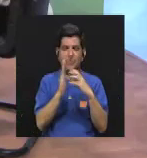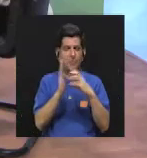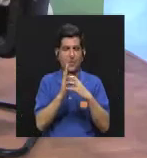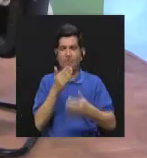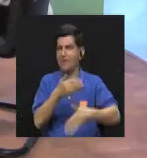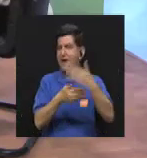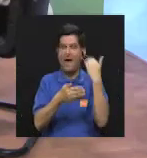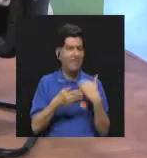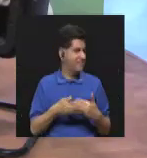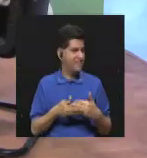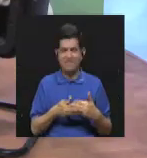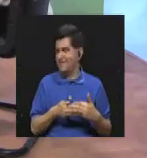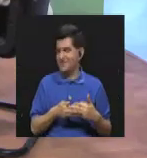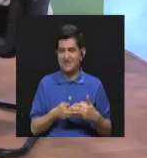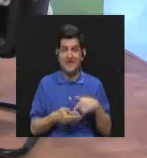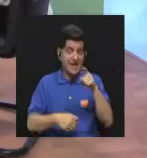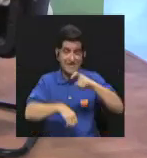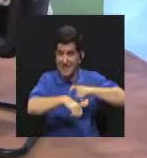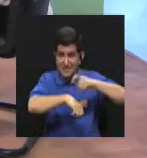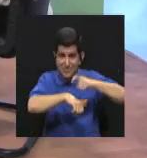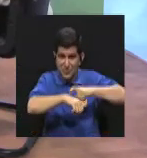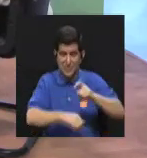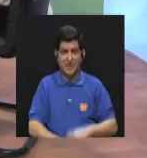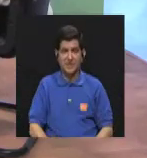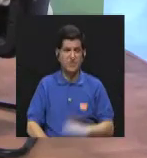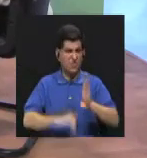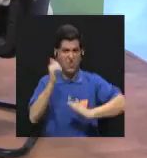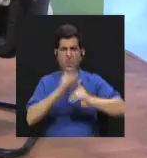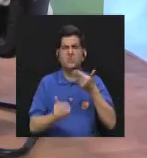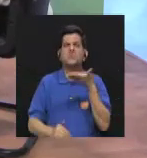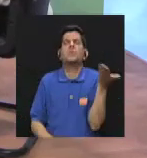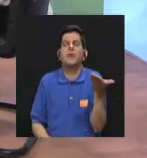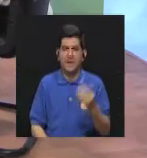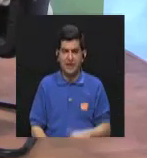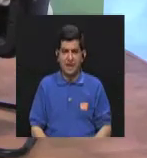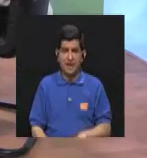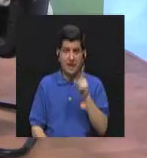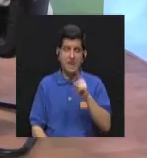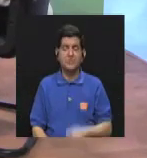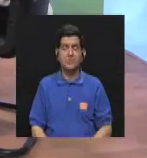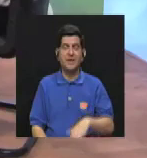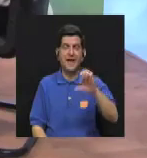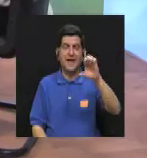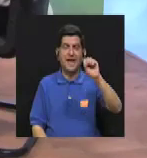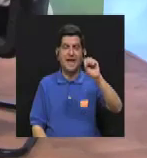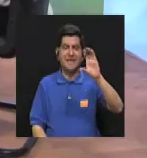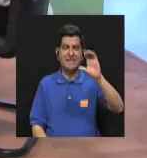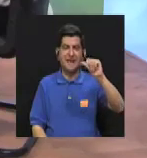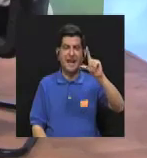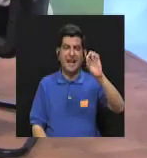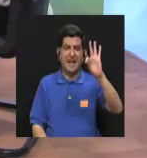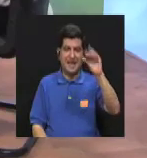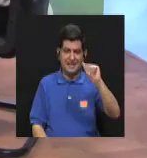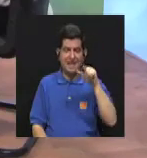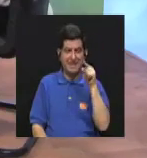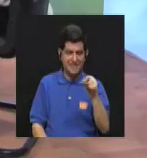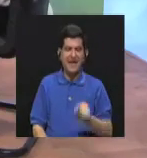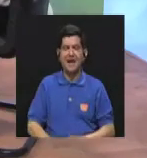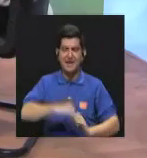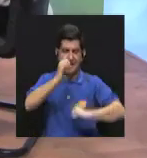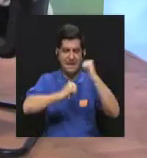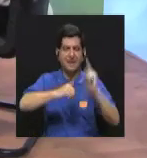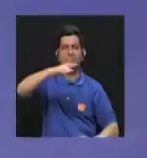guión antes, el claro. guión se construye ahí, y básicamente lo que se construye es una escaleta. De esa escaleta saldrá la